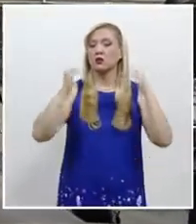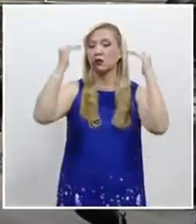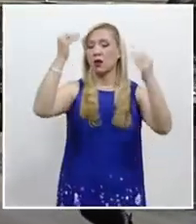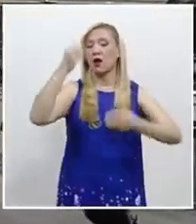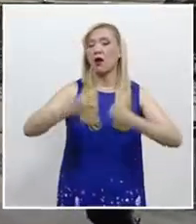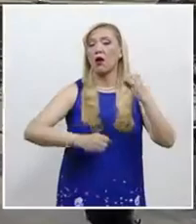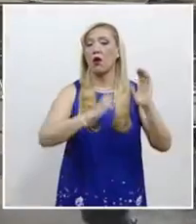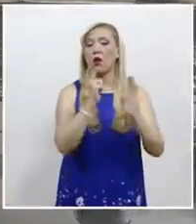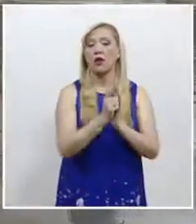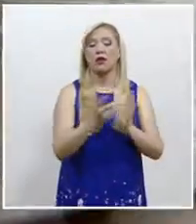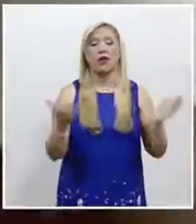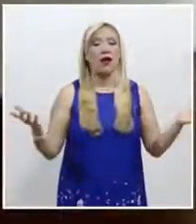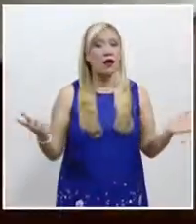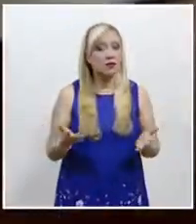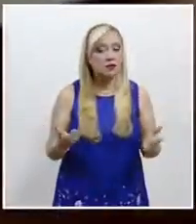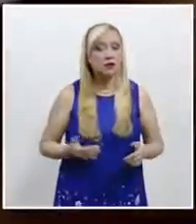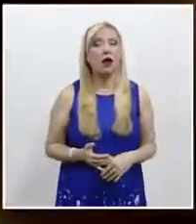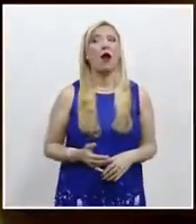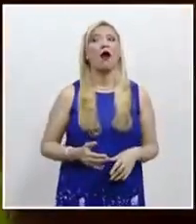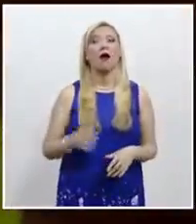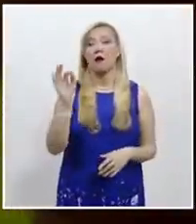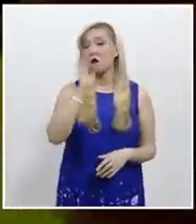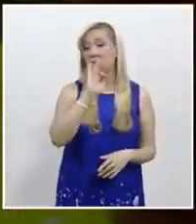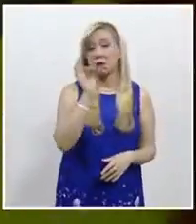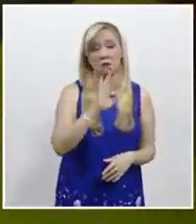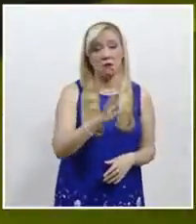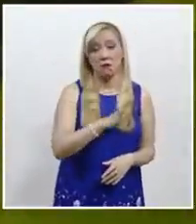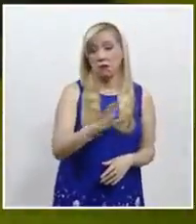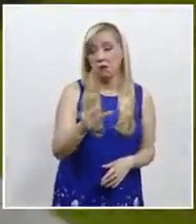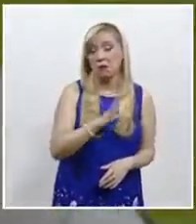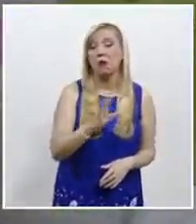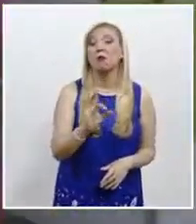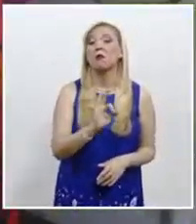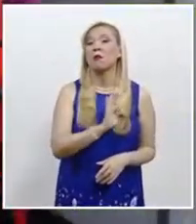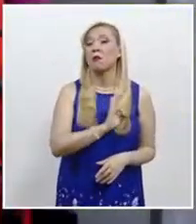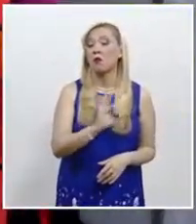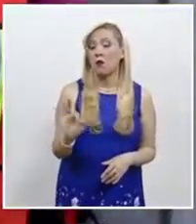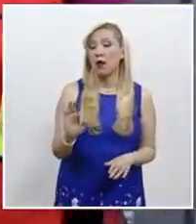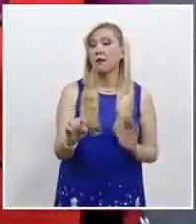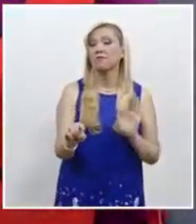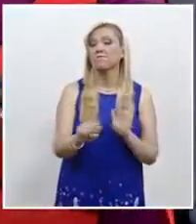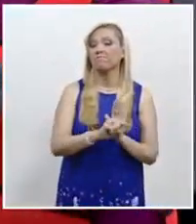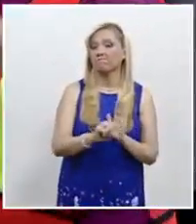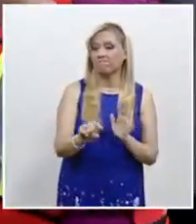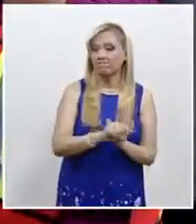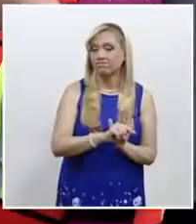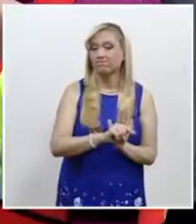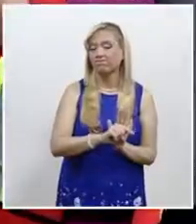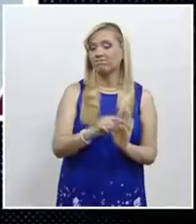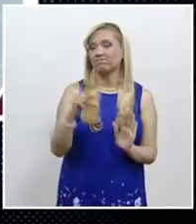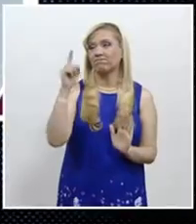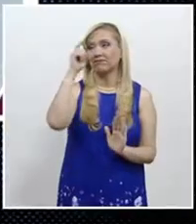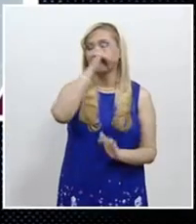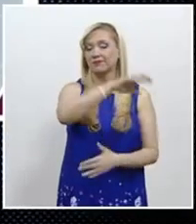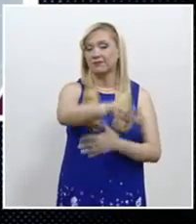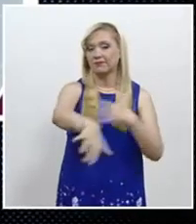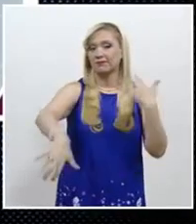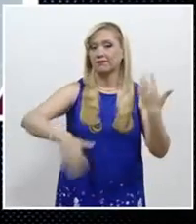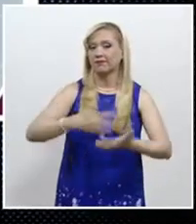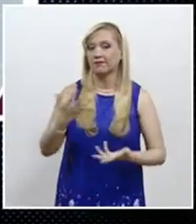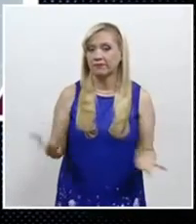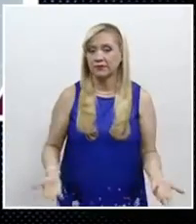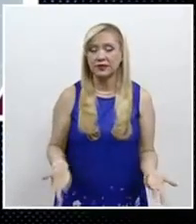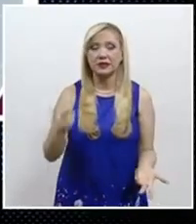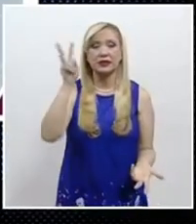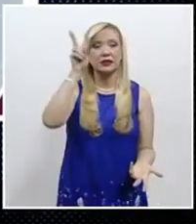Justicia de la Nación, advirtió que de no hacerlo, habrá consecuencias negativas en sus resultados. Que estamos